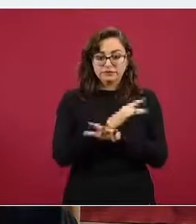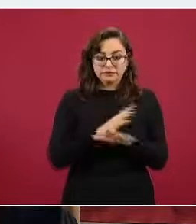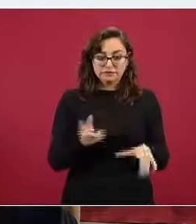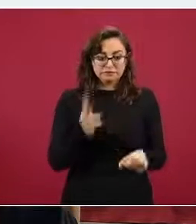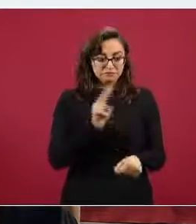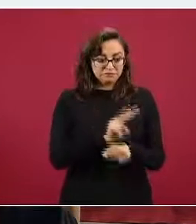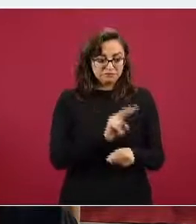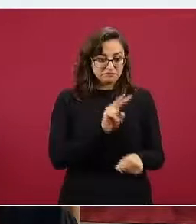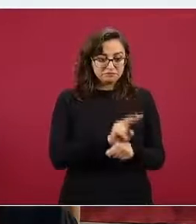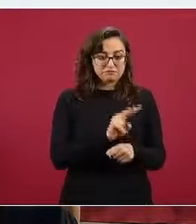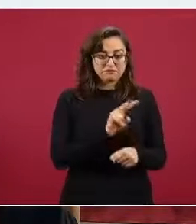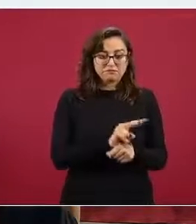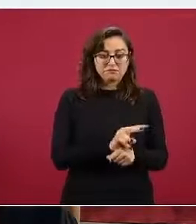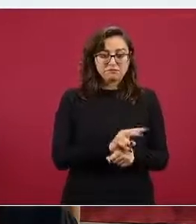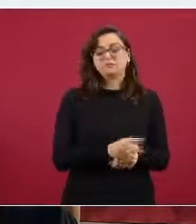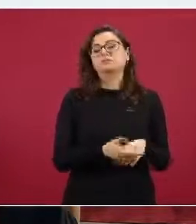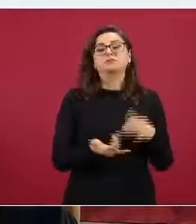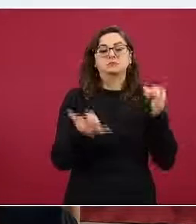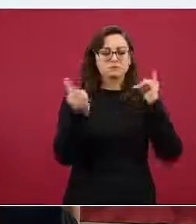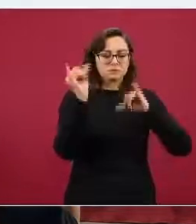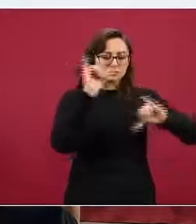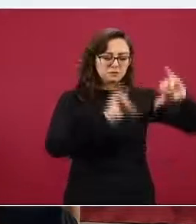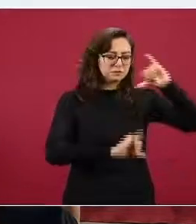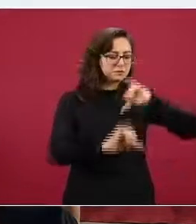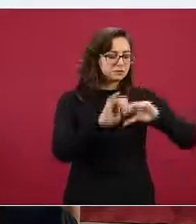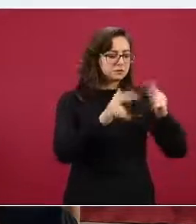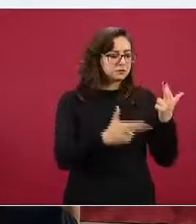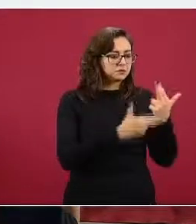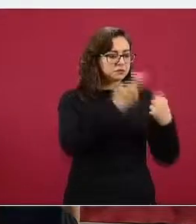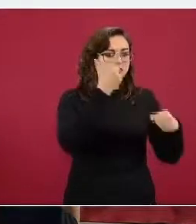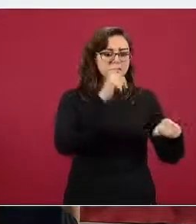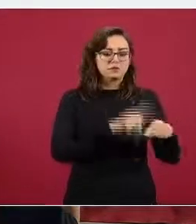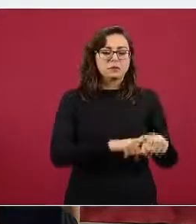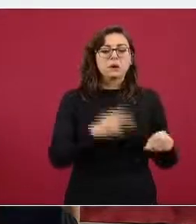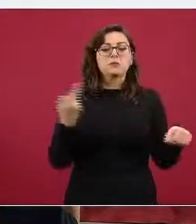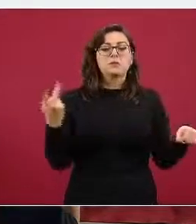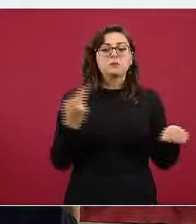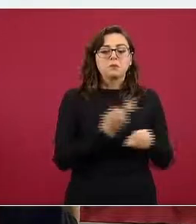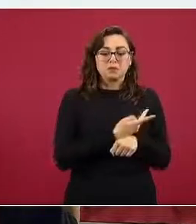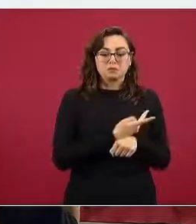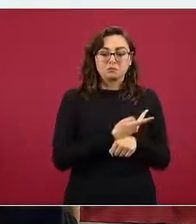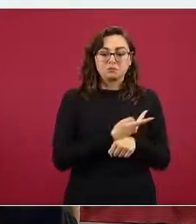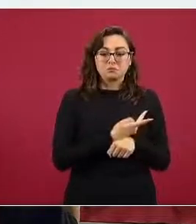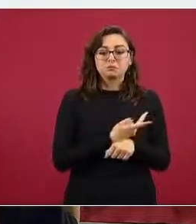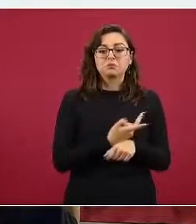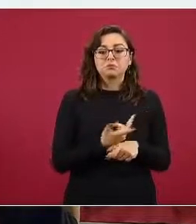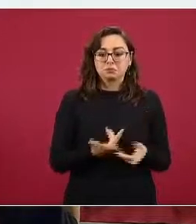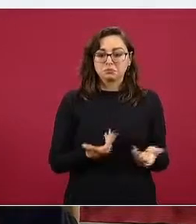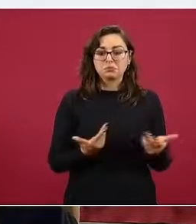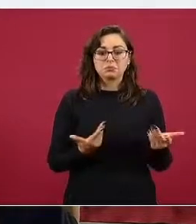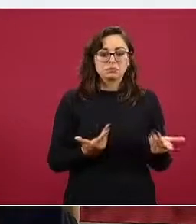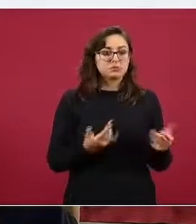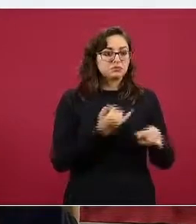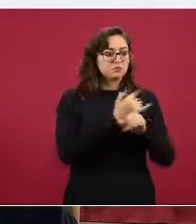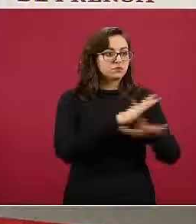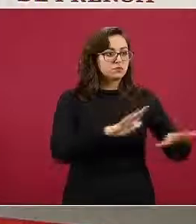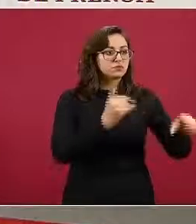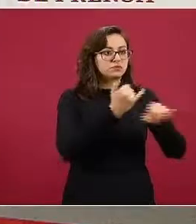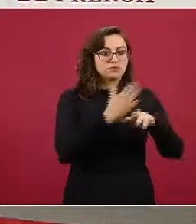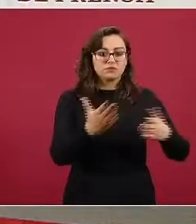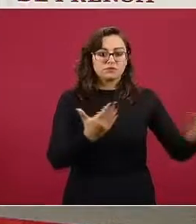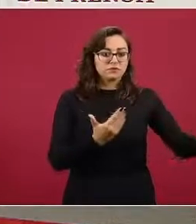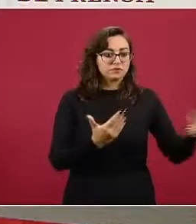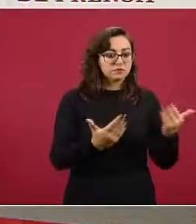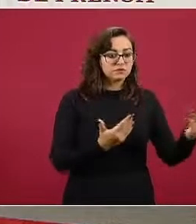vigilancia epidemiológica, con laboratorios nacionales de referencia, tenemos cierta comparabilidad entre los datos. Pero si queremos